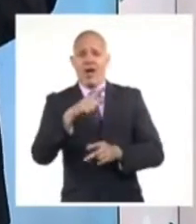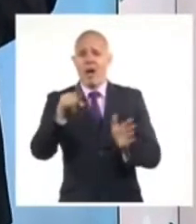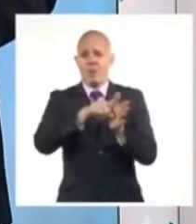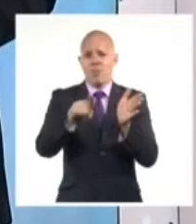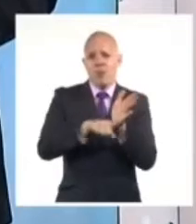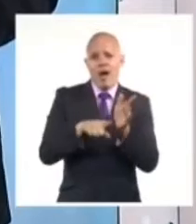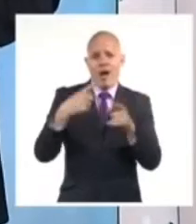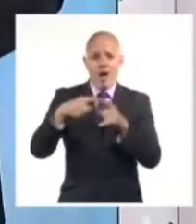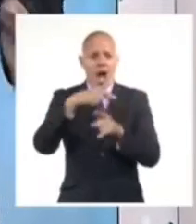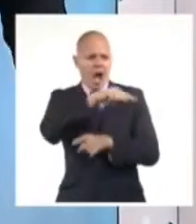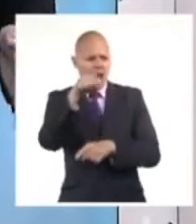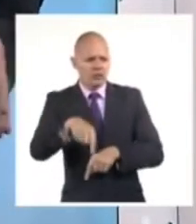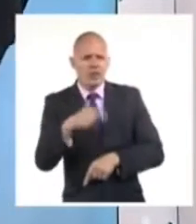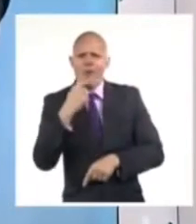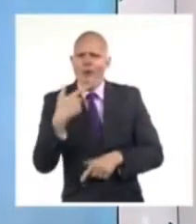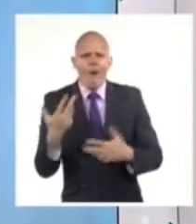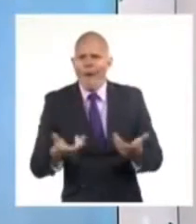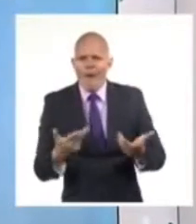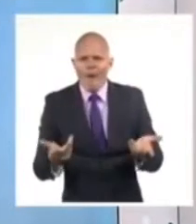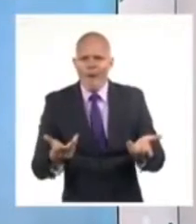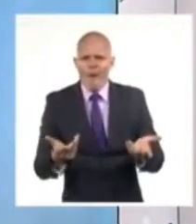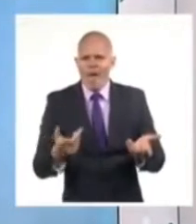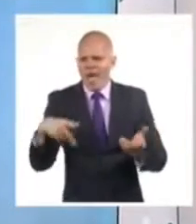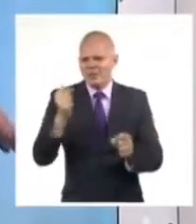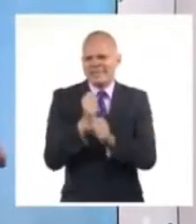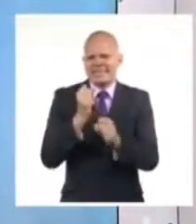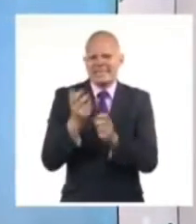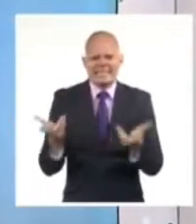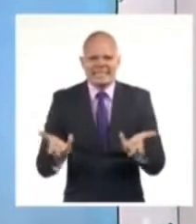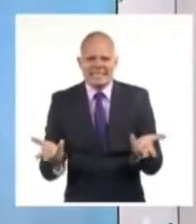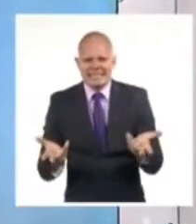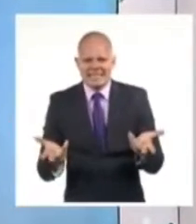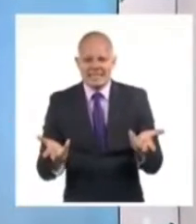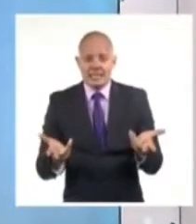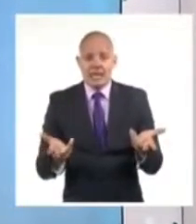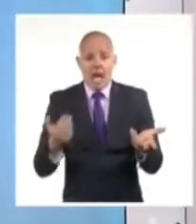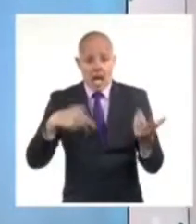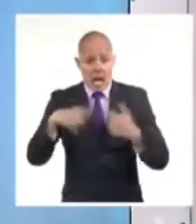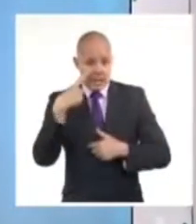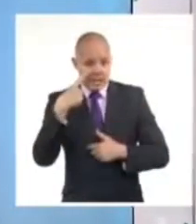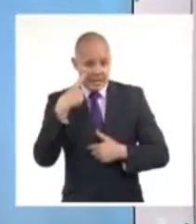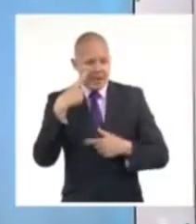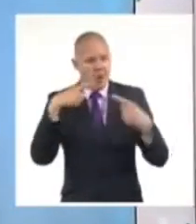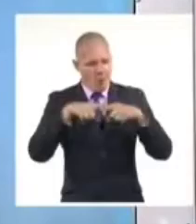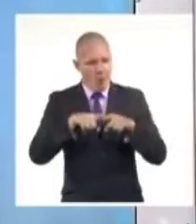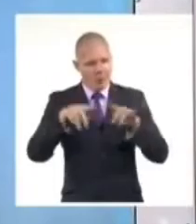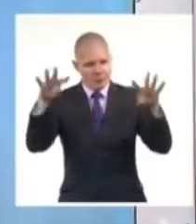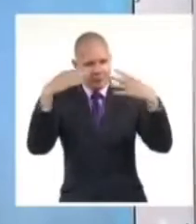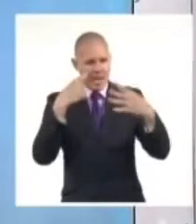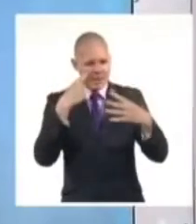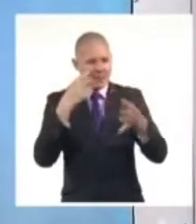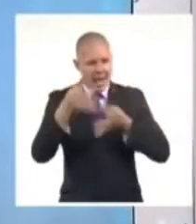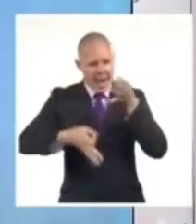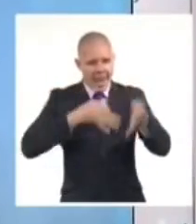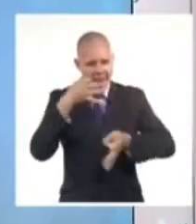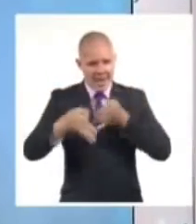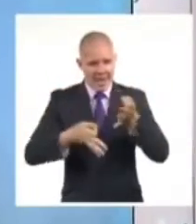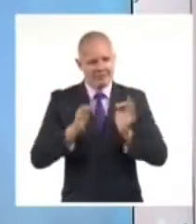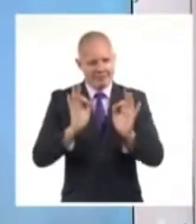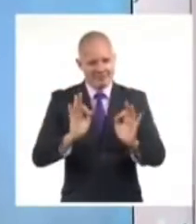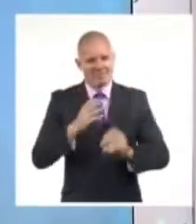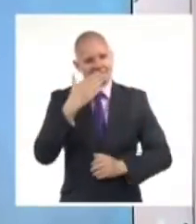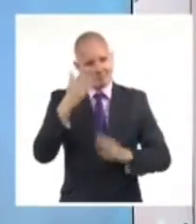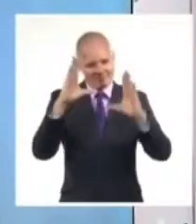en la Cuba de hoy? ¿Cuánto hacen? ¿Cuánto aportan en nuestra sociedad? Acompáñenos, busquemos esas respuestas.